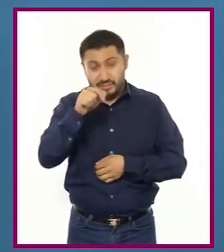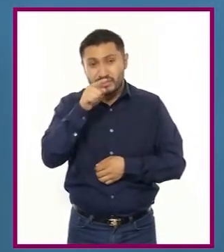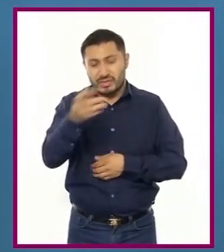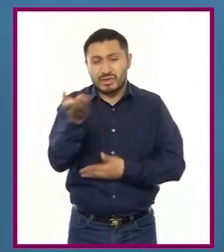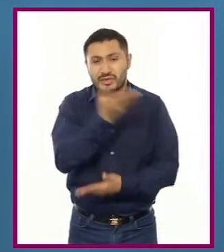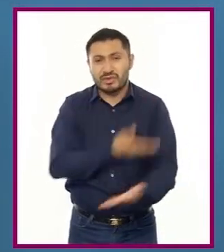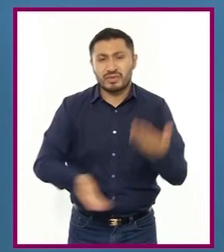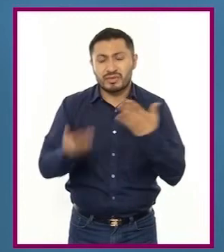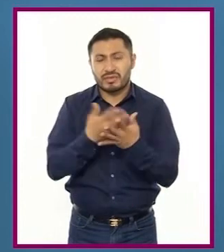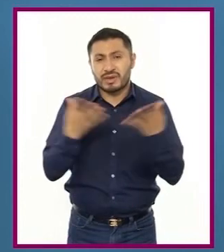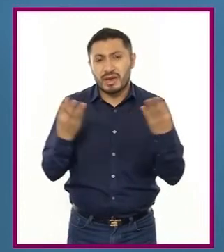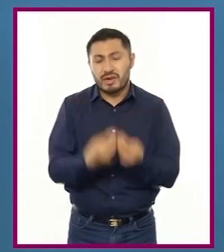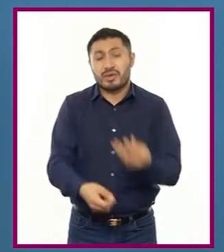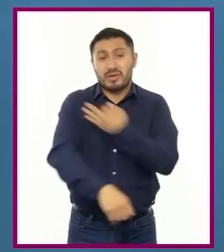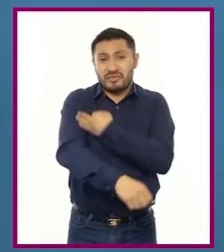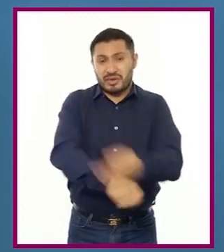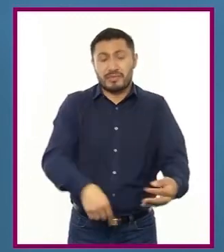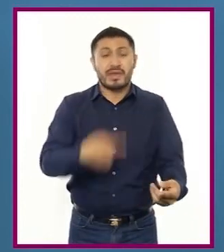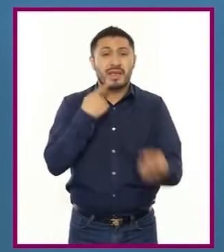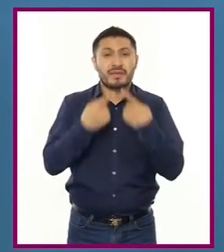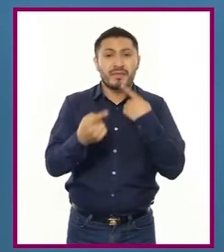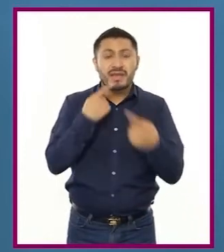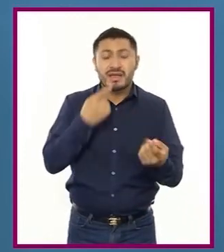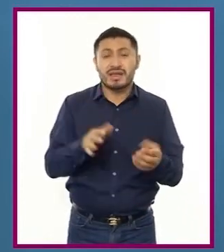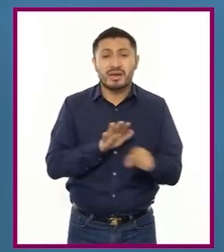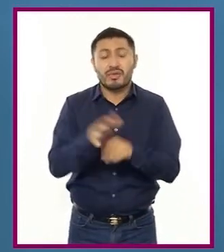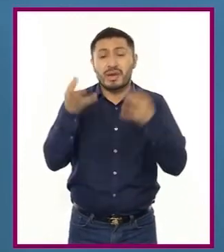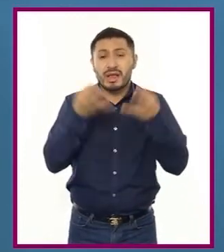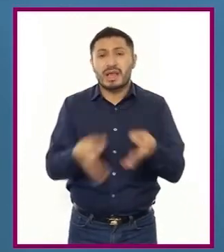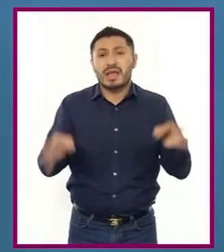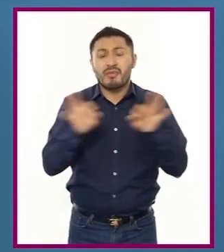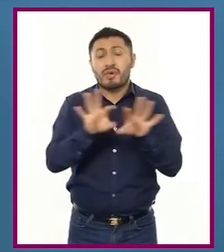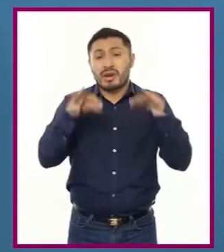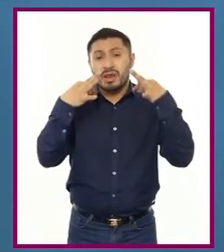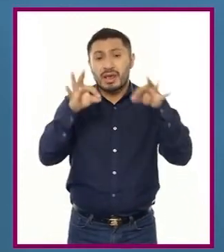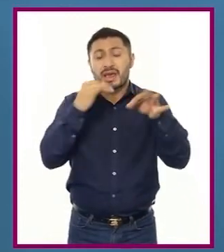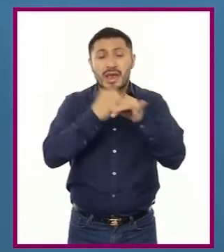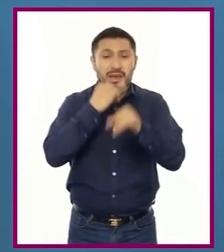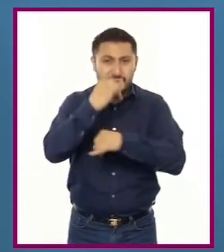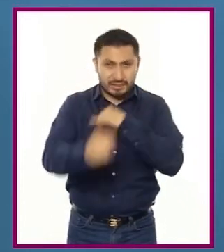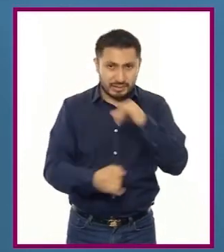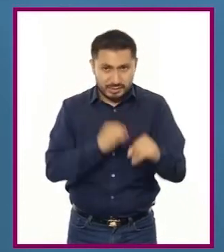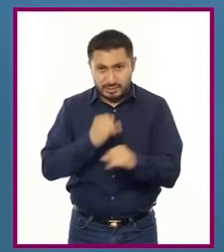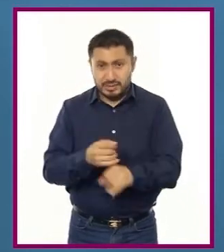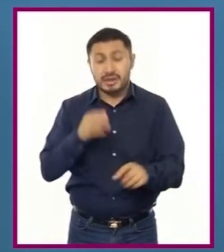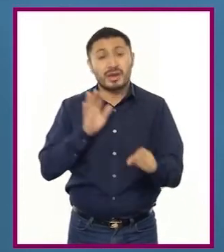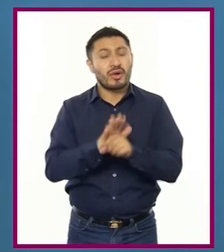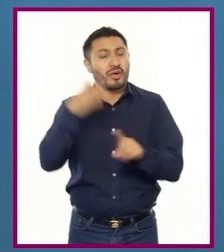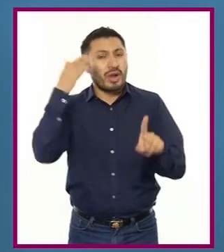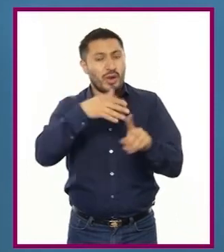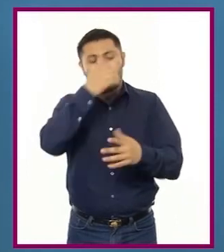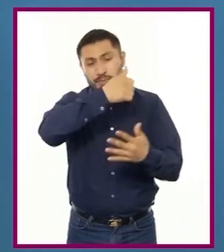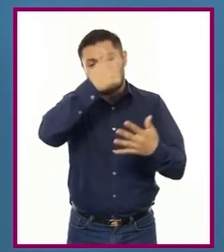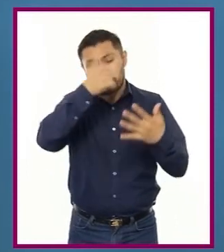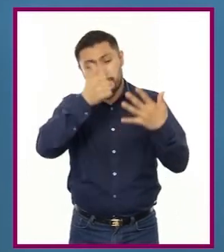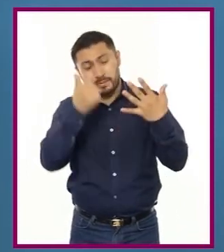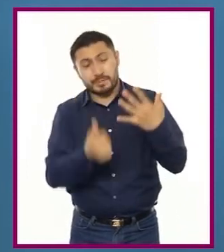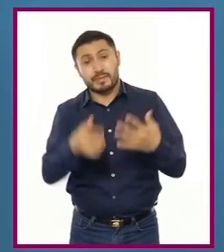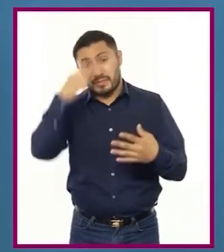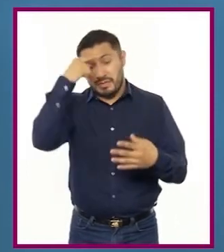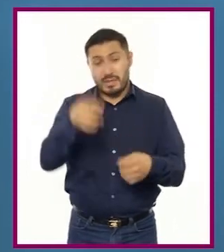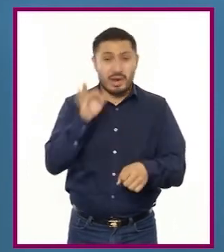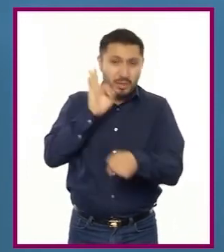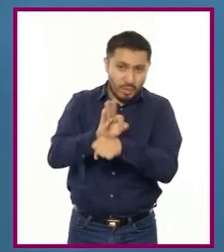con su familia y dialoguen sobre la importancia de los tratados internacionales y su finalidad de preservar